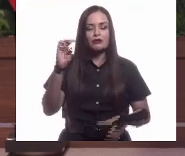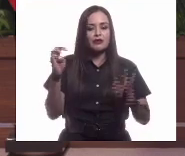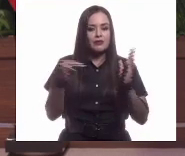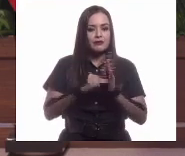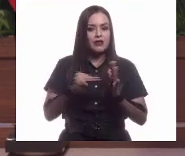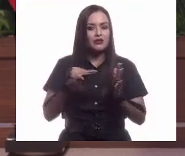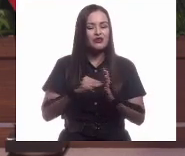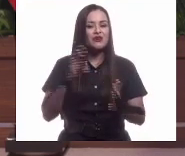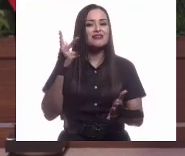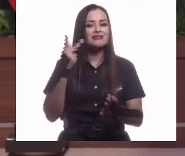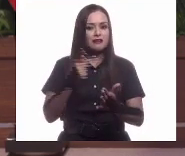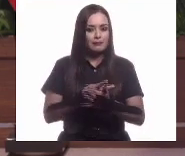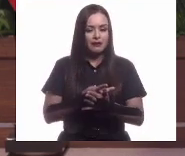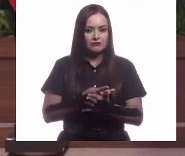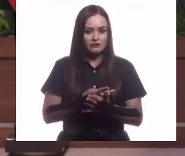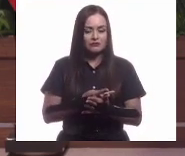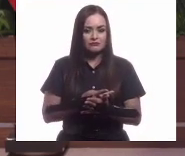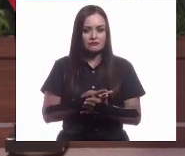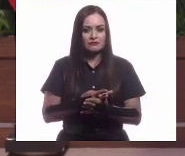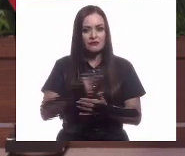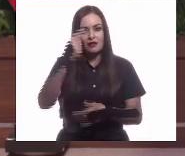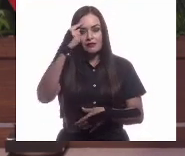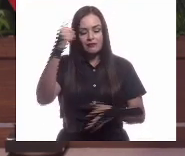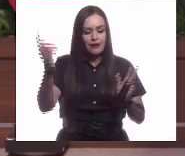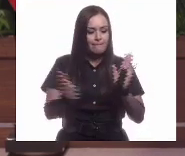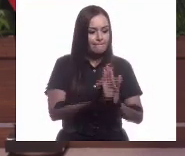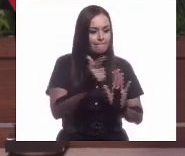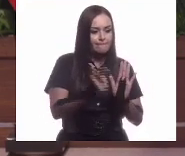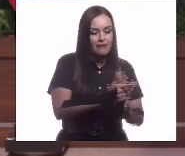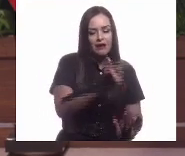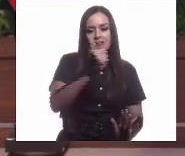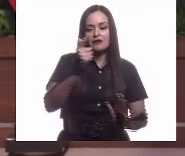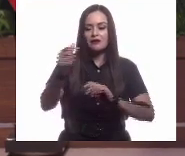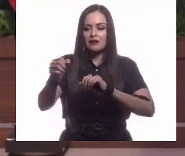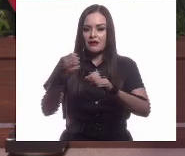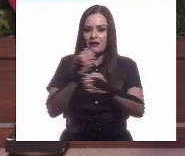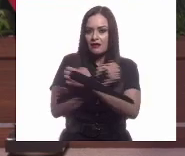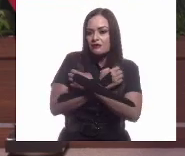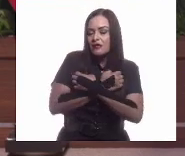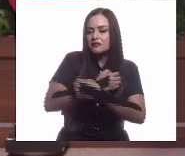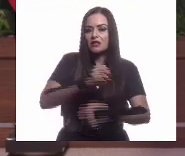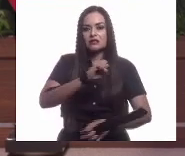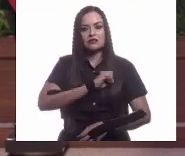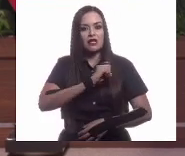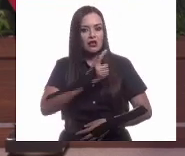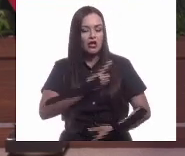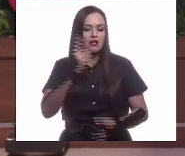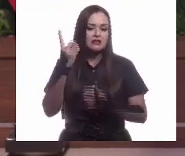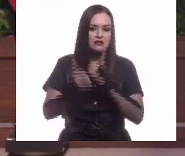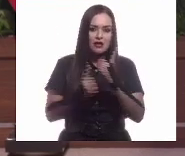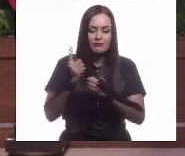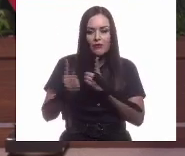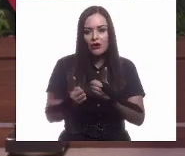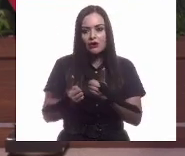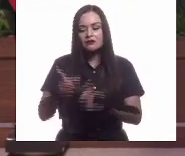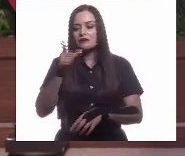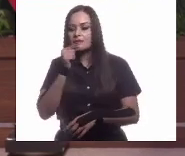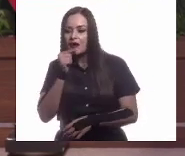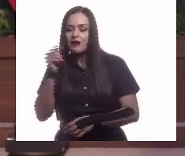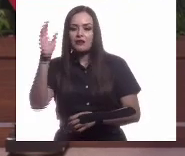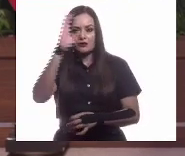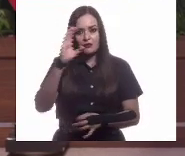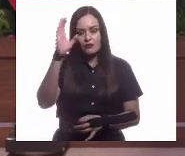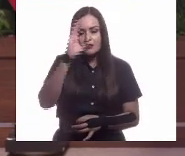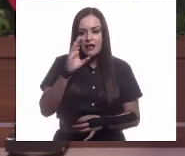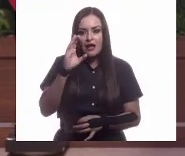pesos que pretendemos destinar a obras y acciones como educación, salud, deporte, seguridad, cultura